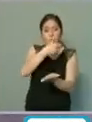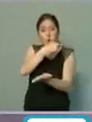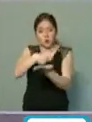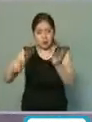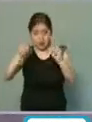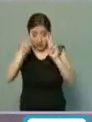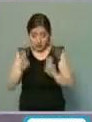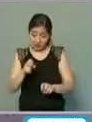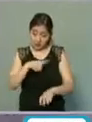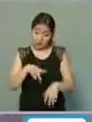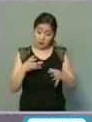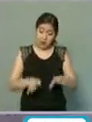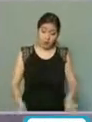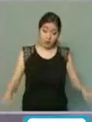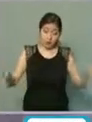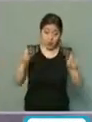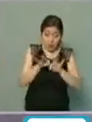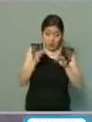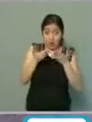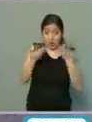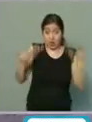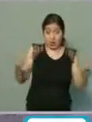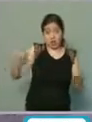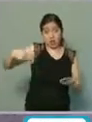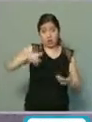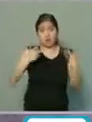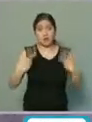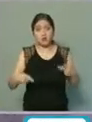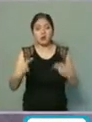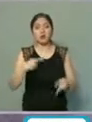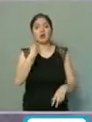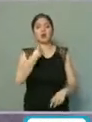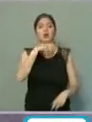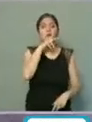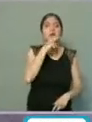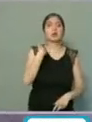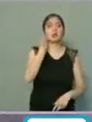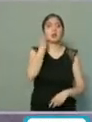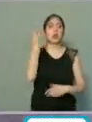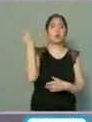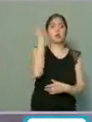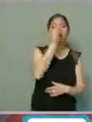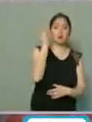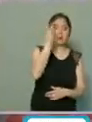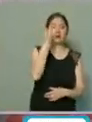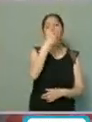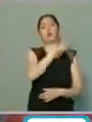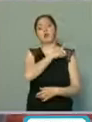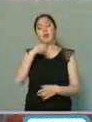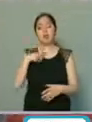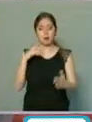Claro. Es un tema muy importante y un tema que ahora a la opinión pública le importa y que no hay que dejar un límite. Pues